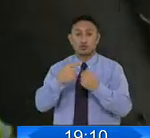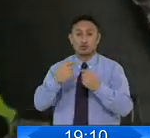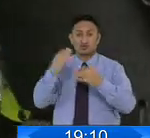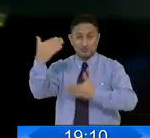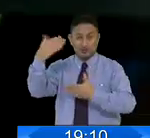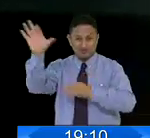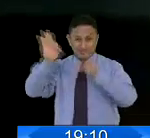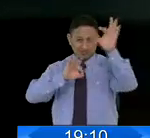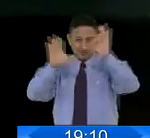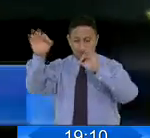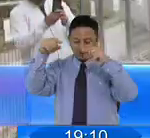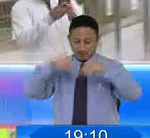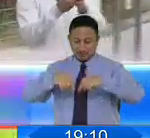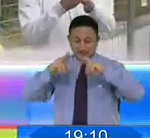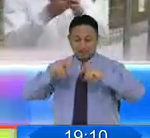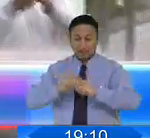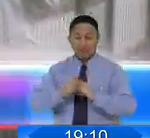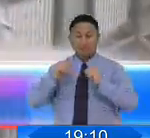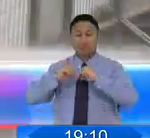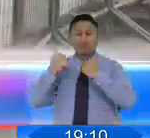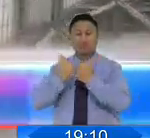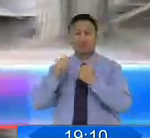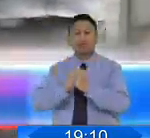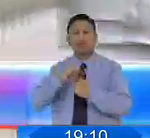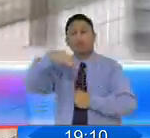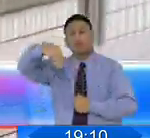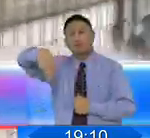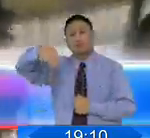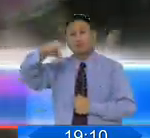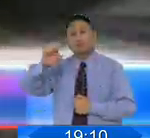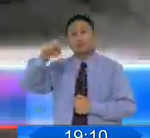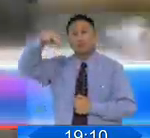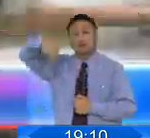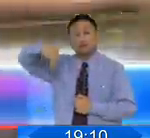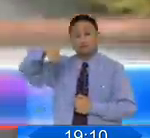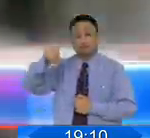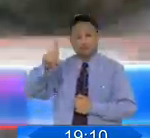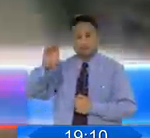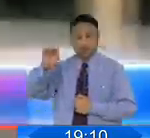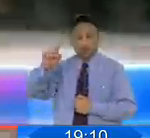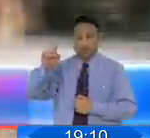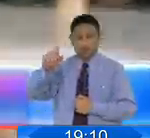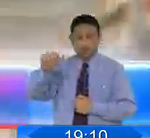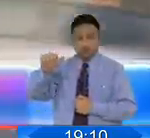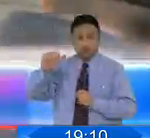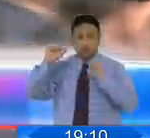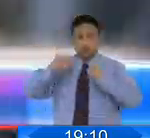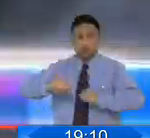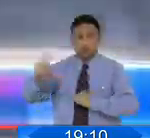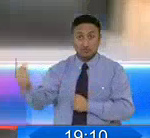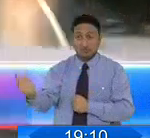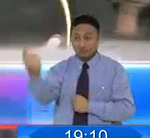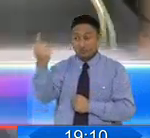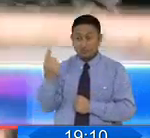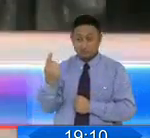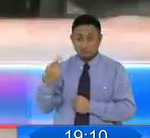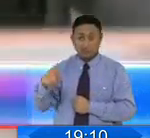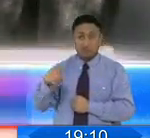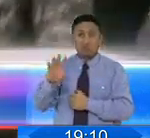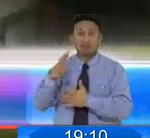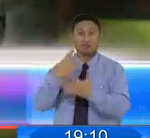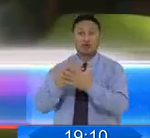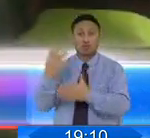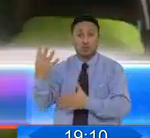legislador Daniel Mendoza. Estaba prevista la comparecencia de Mendoza desde la cárcel 4 de Quito, donde se encuentra recluido desde el pasado 5 de